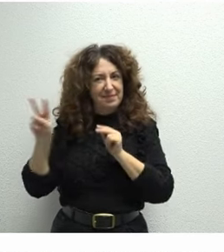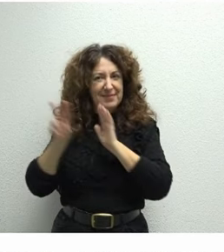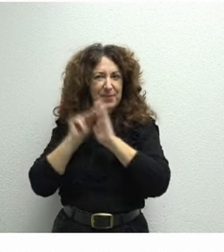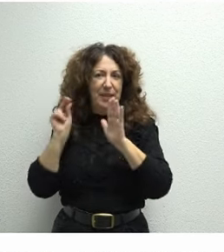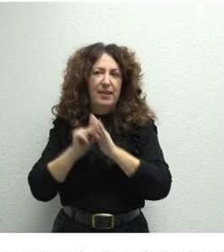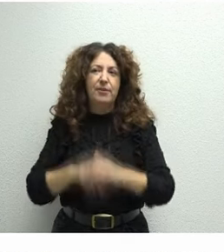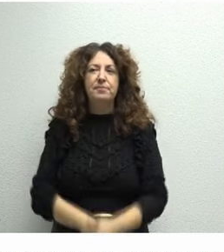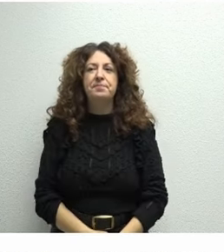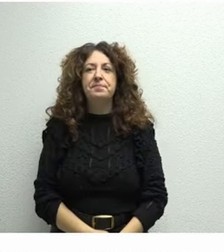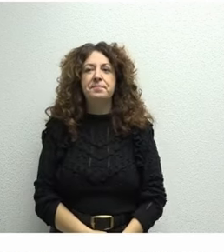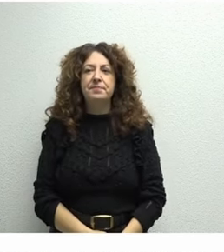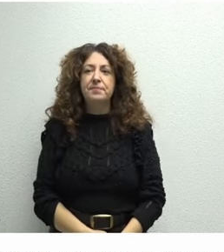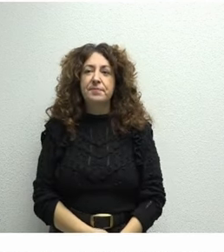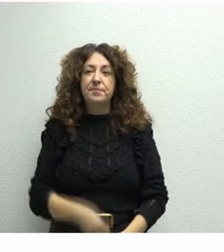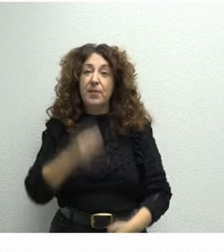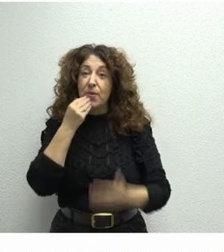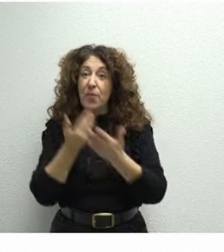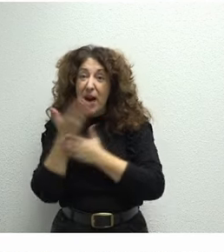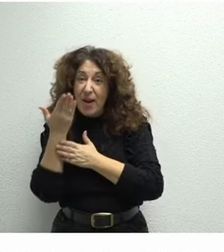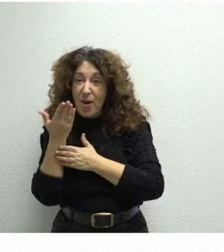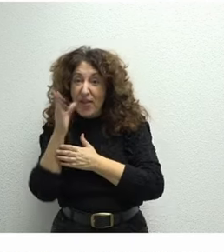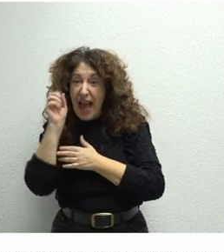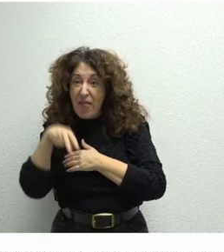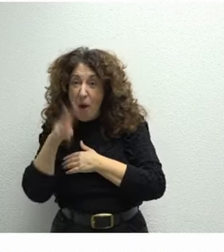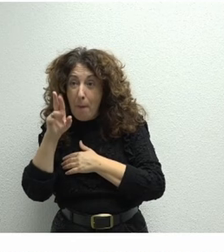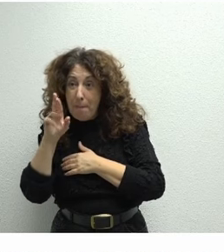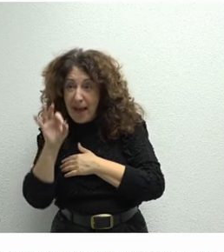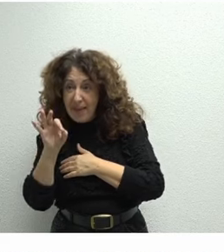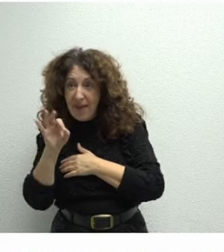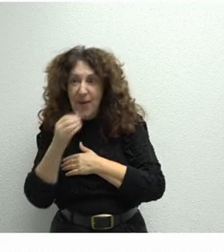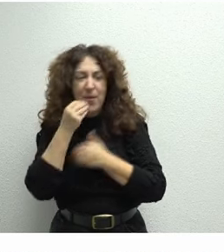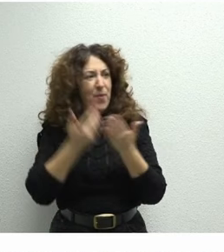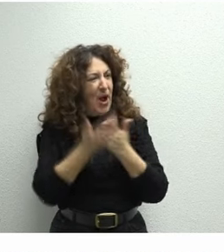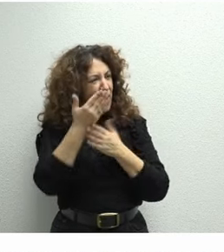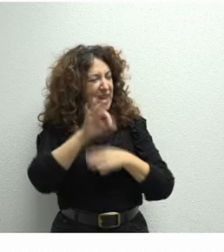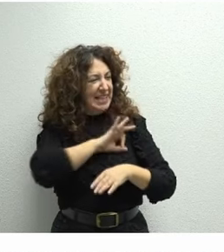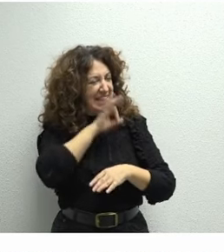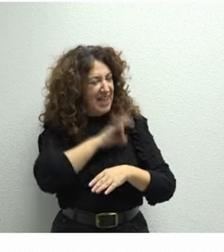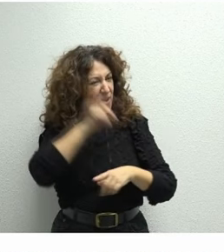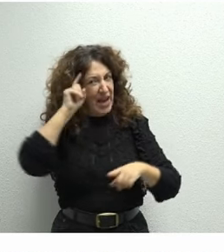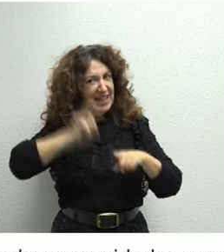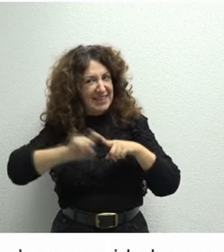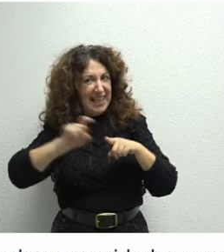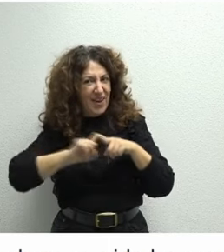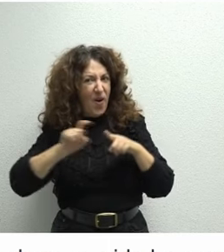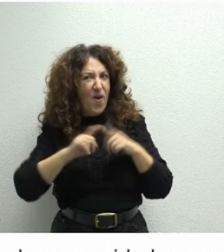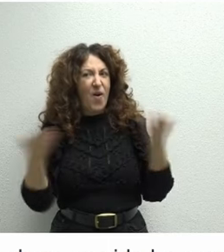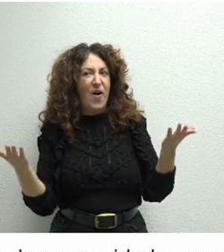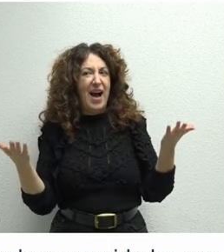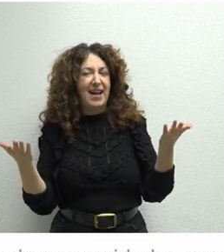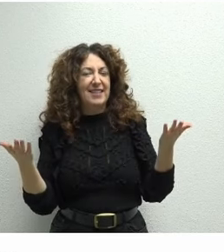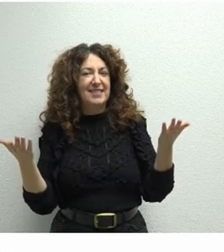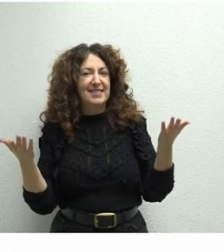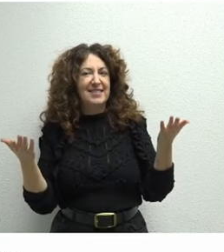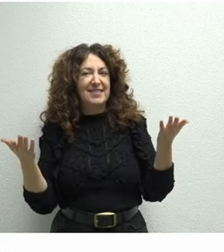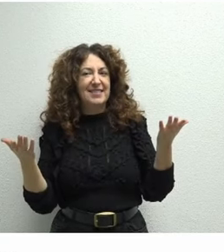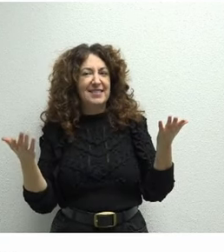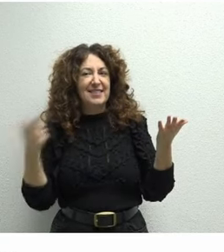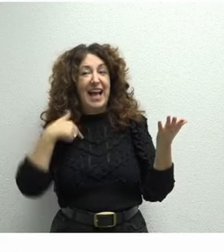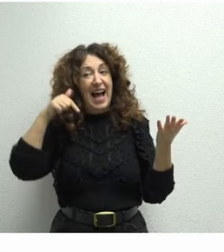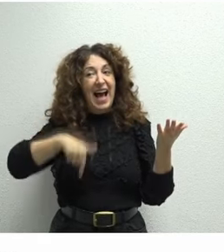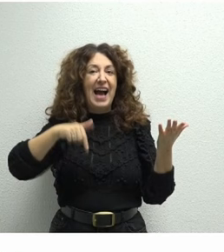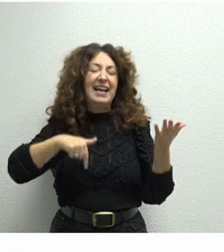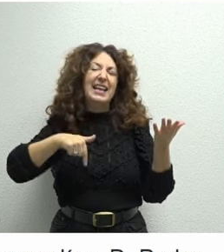vídeo buenos dí Buenos días señora psicóloga Doña mam encantado Pues aquí vamos a